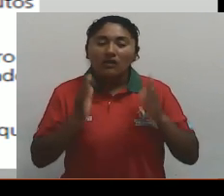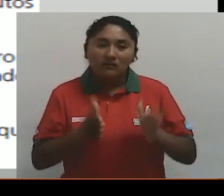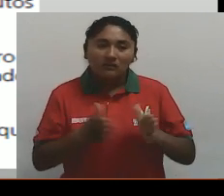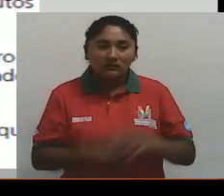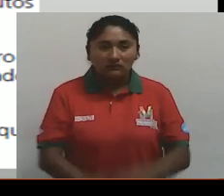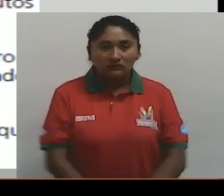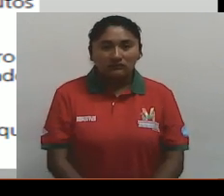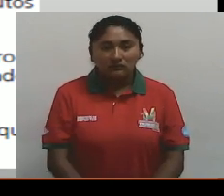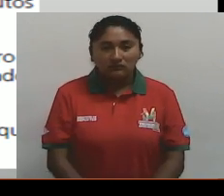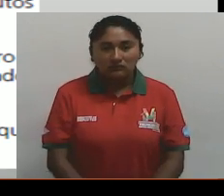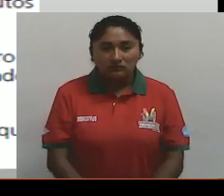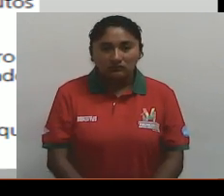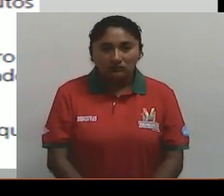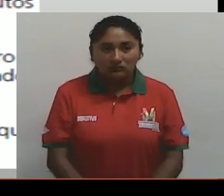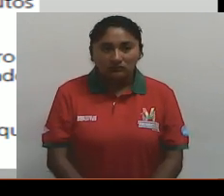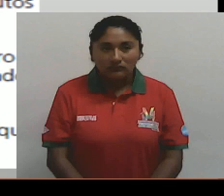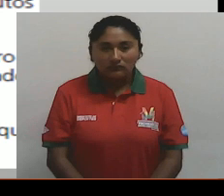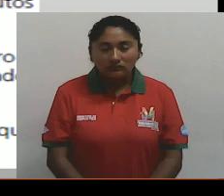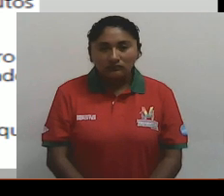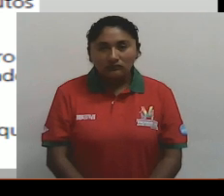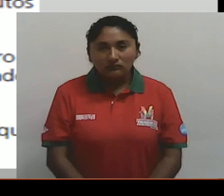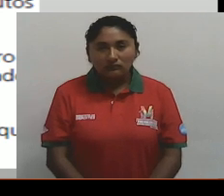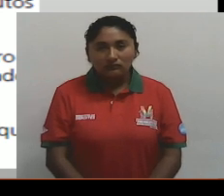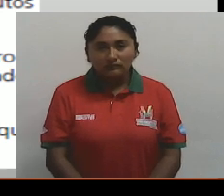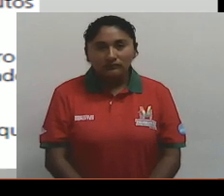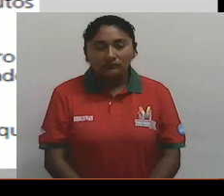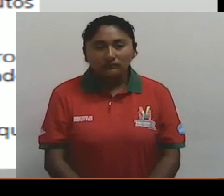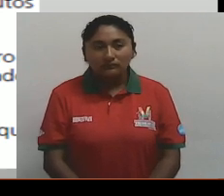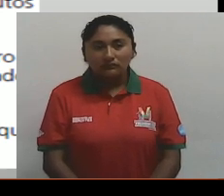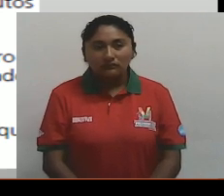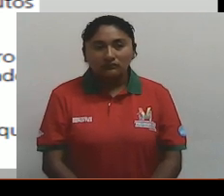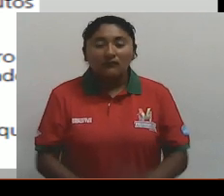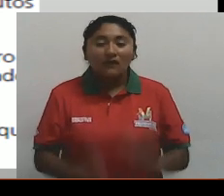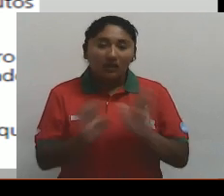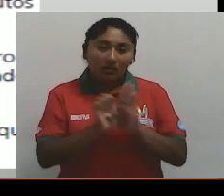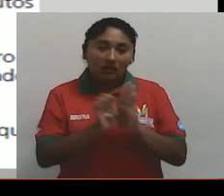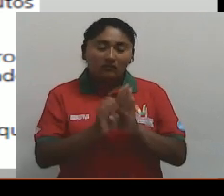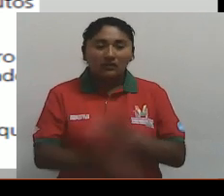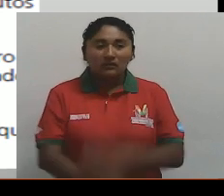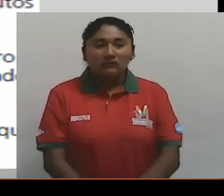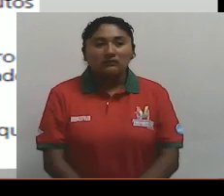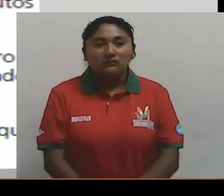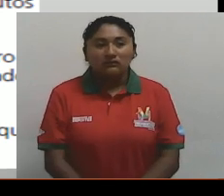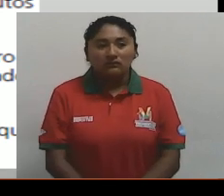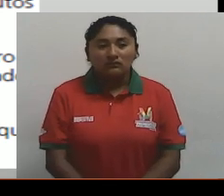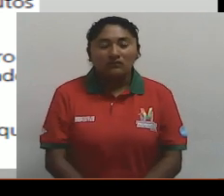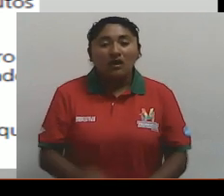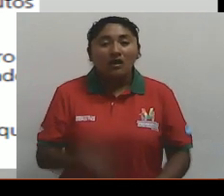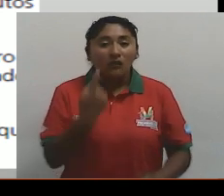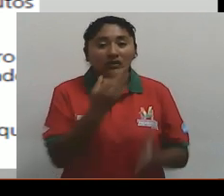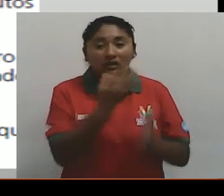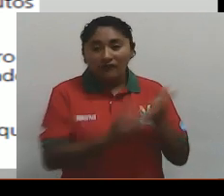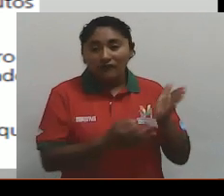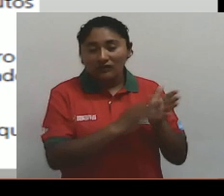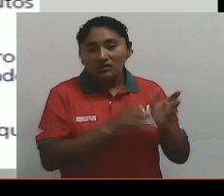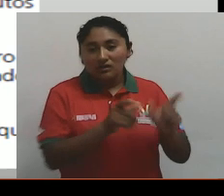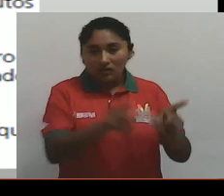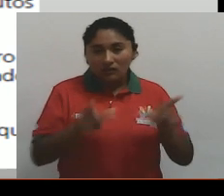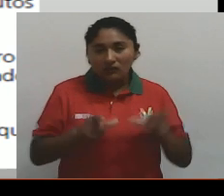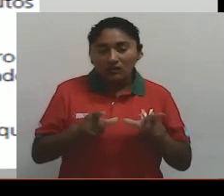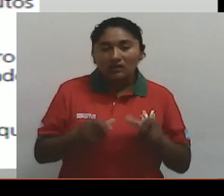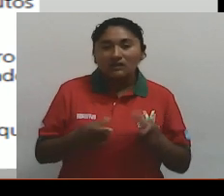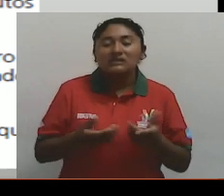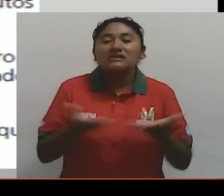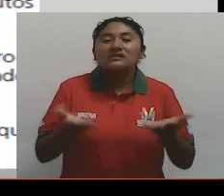figura de las posiciones se resuelven de la siguiente manera. Por ejemplo, entrego una ficha de posiciones donde figura